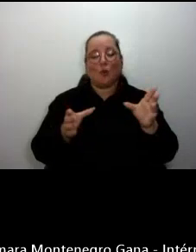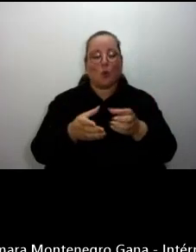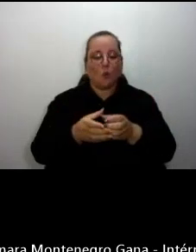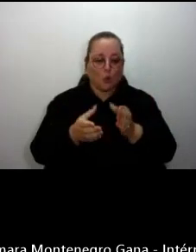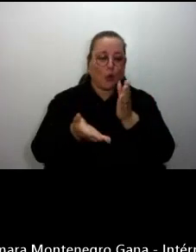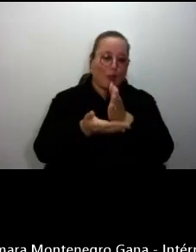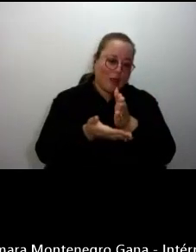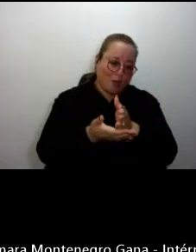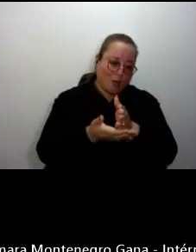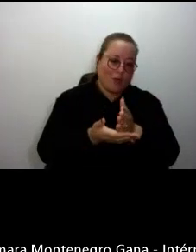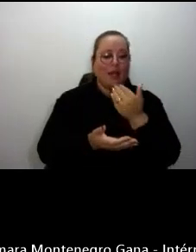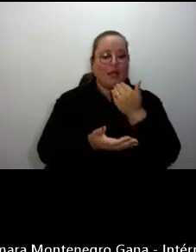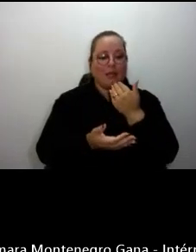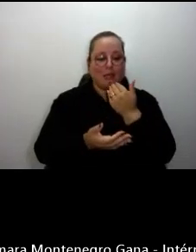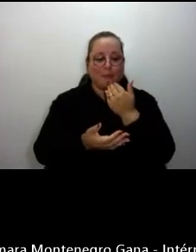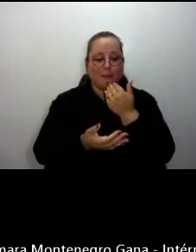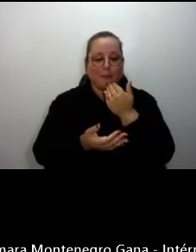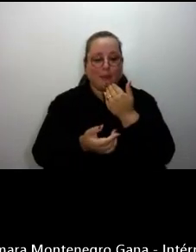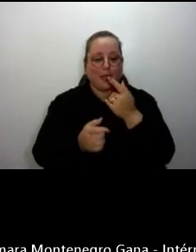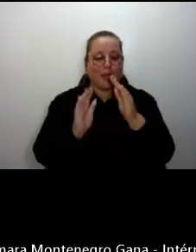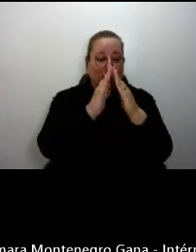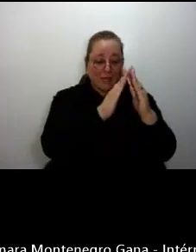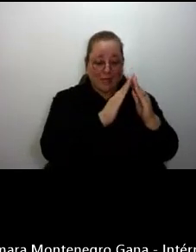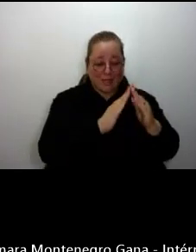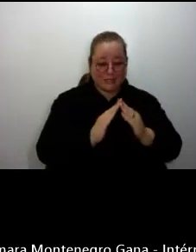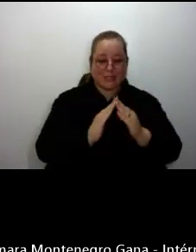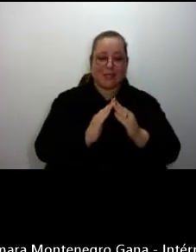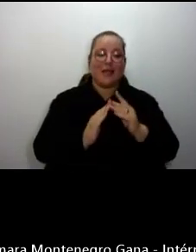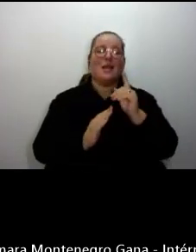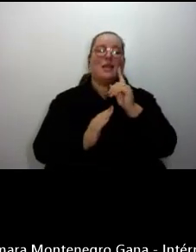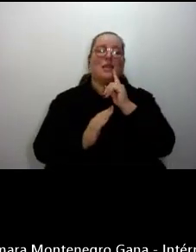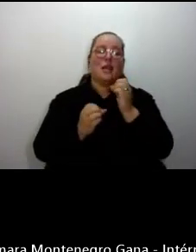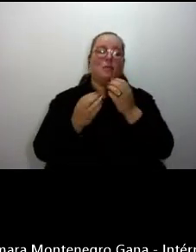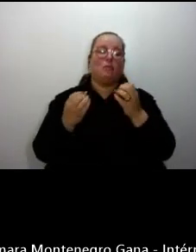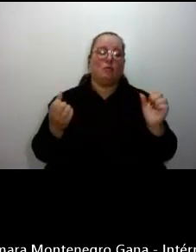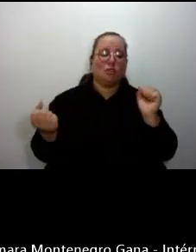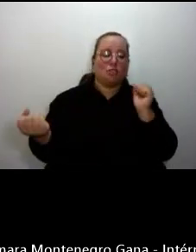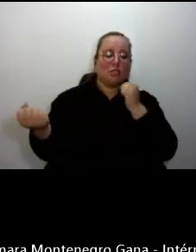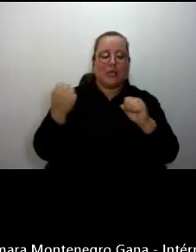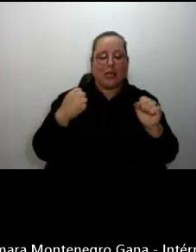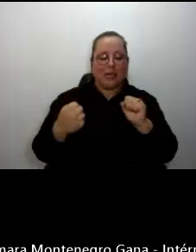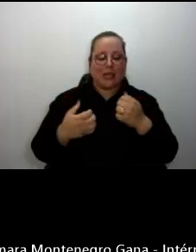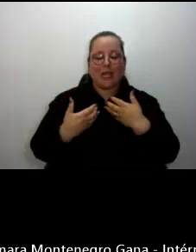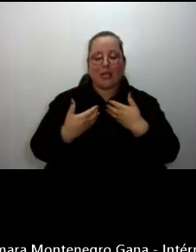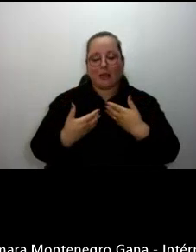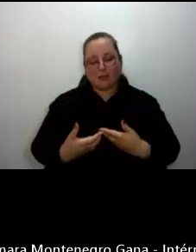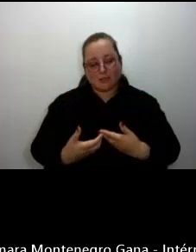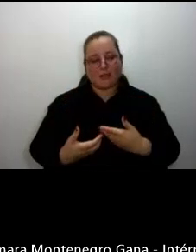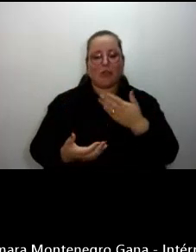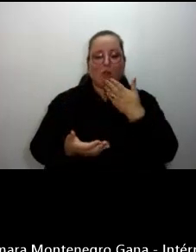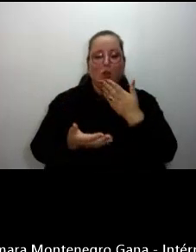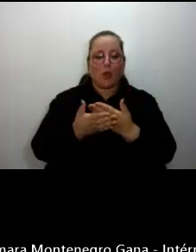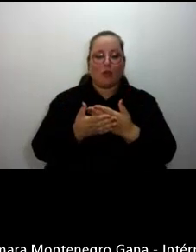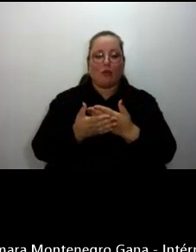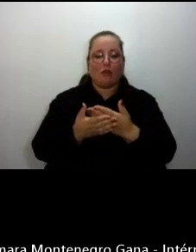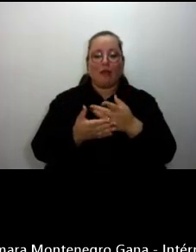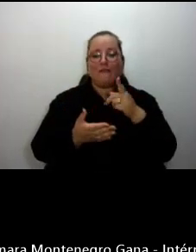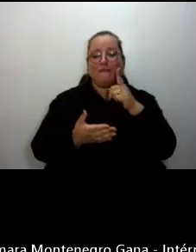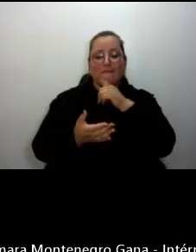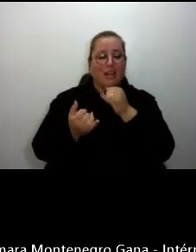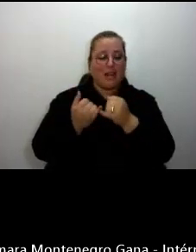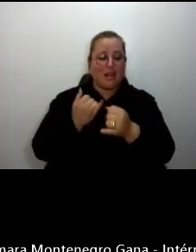escuelas como en las casas, genera mucho estrés y agotamiento, ¿verdad? Cuando finalmente en periodos en los